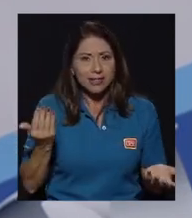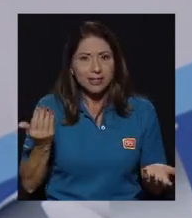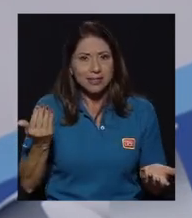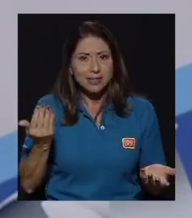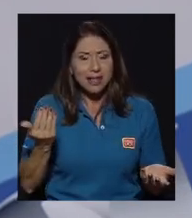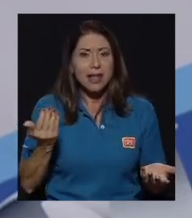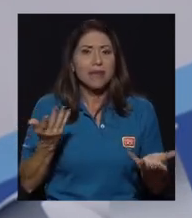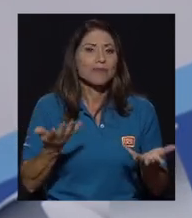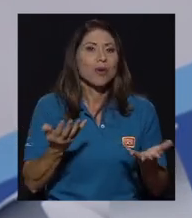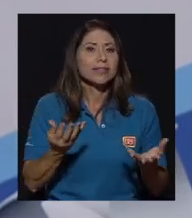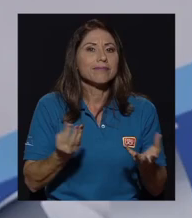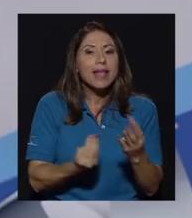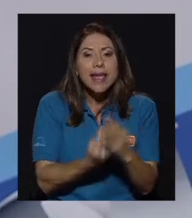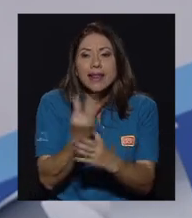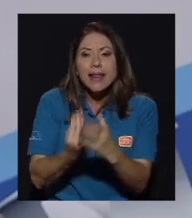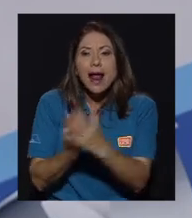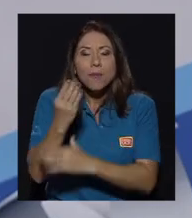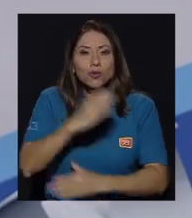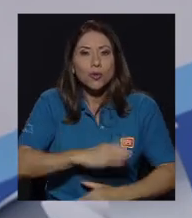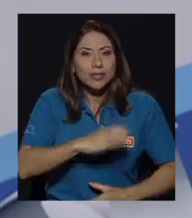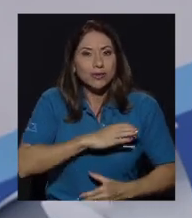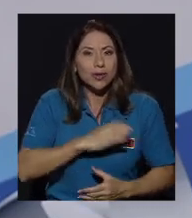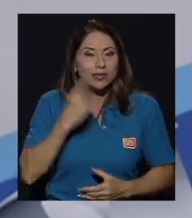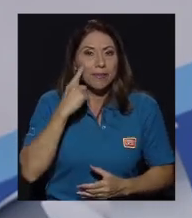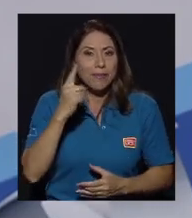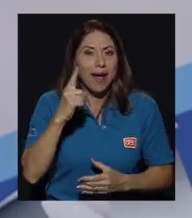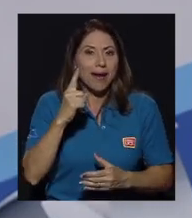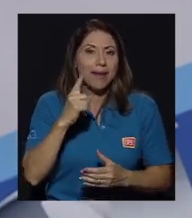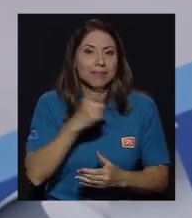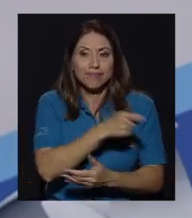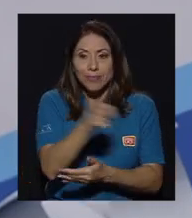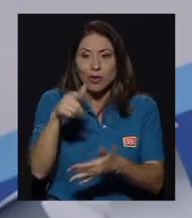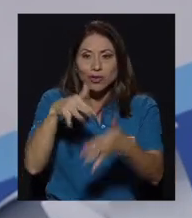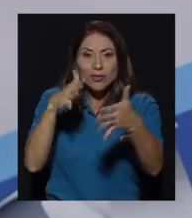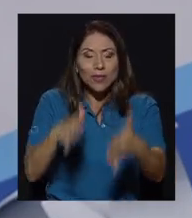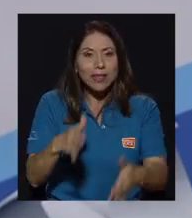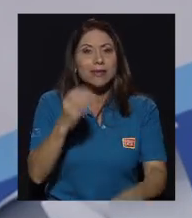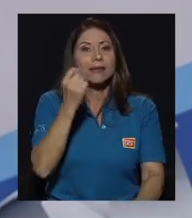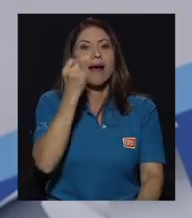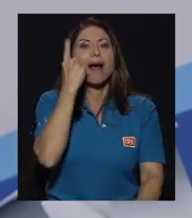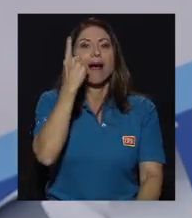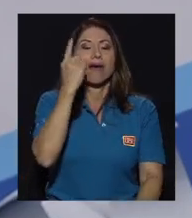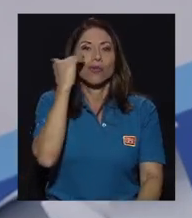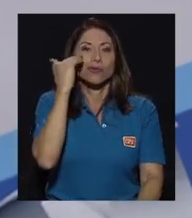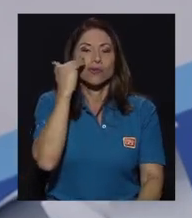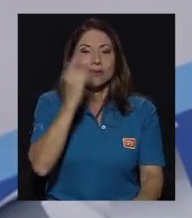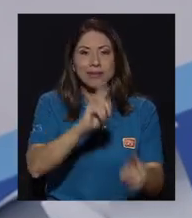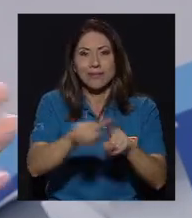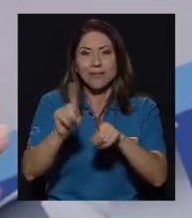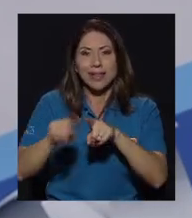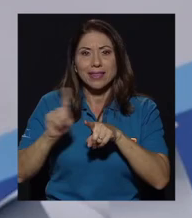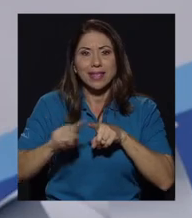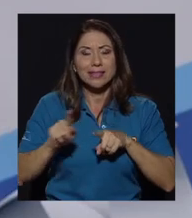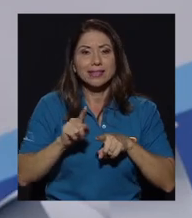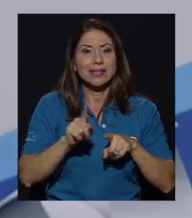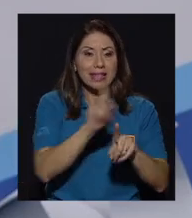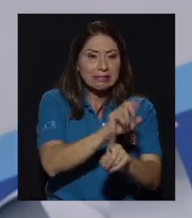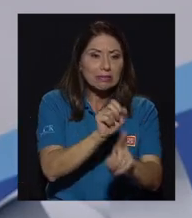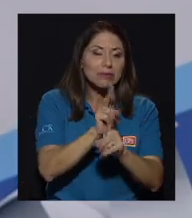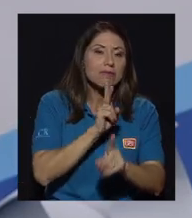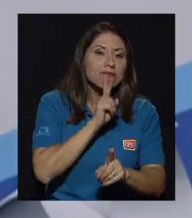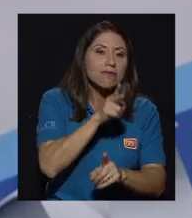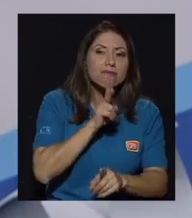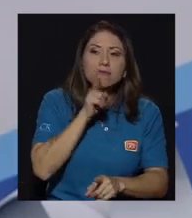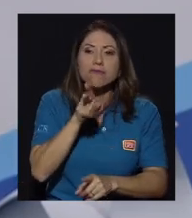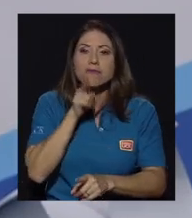ser generamos digamos de esas condiciones para que los estudiantes puedan comprender y conocer las diferentes realidades